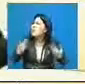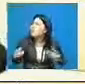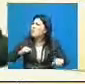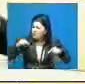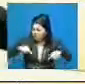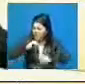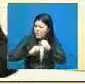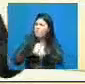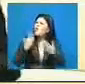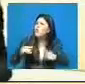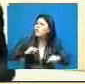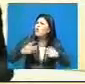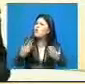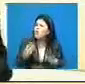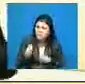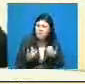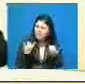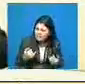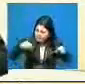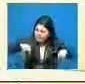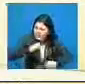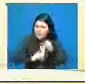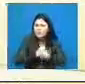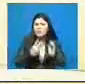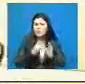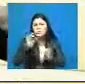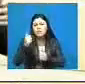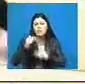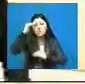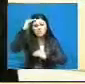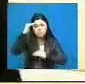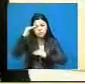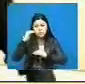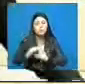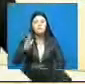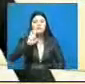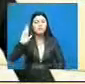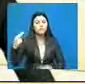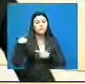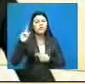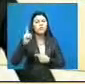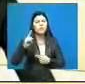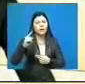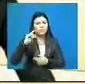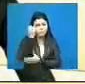este año o cómo se está administrando durante este año la disminución de ingresos por cuenta de la caída de la renta